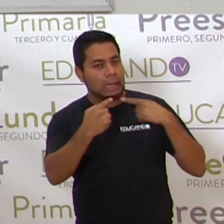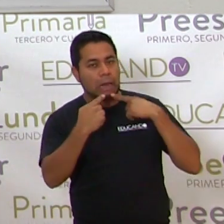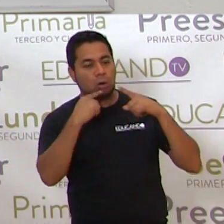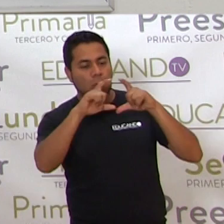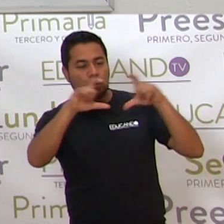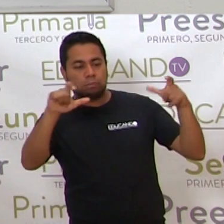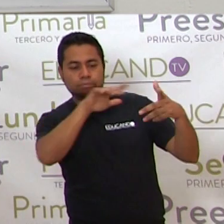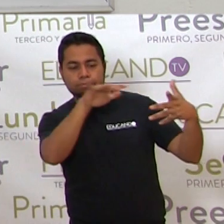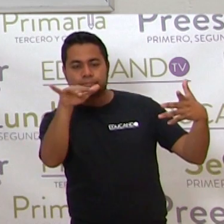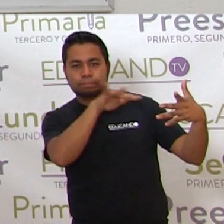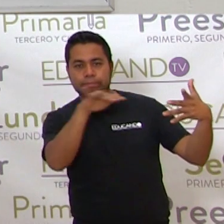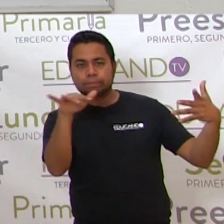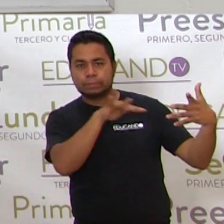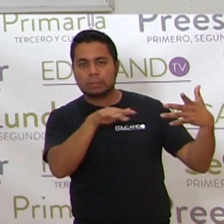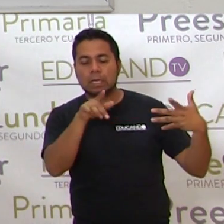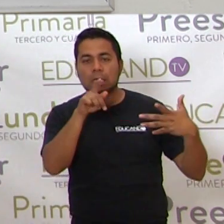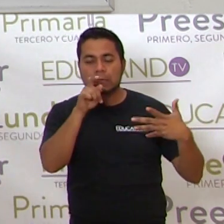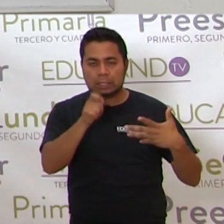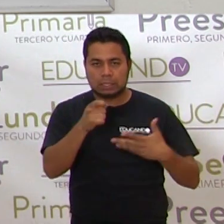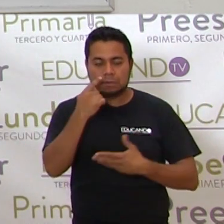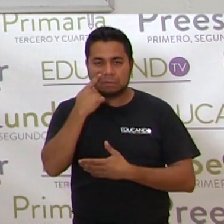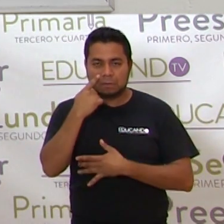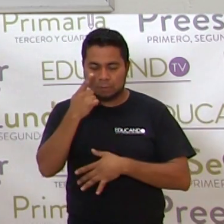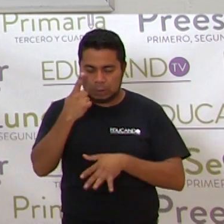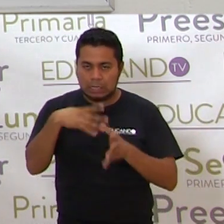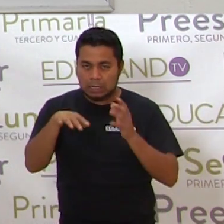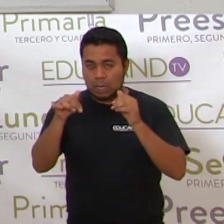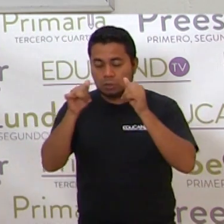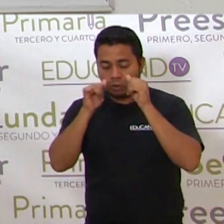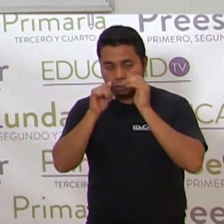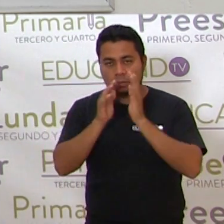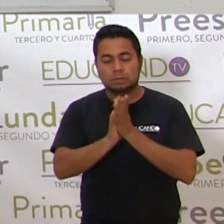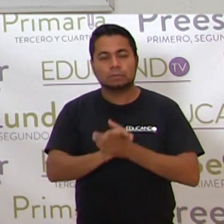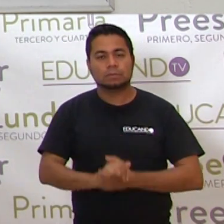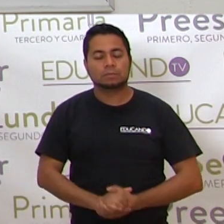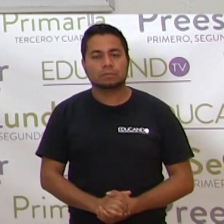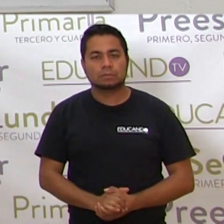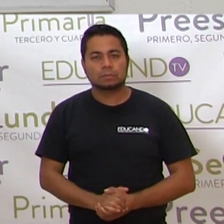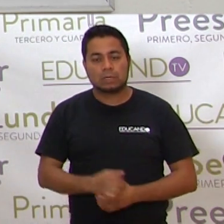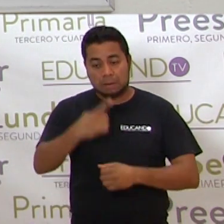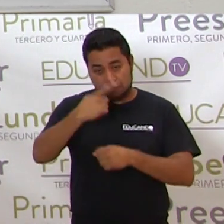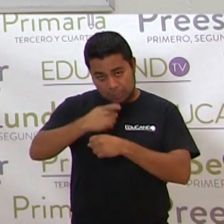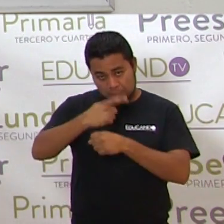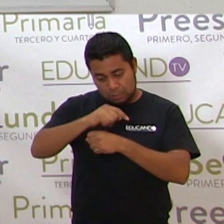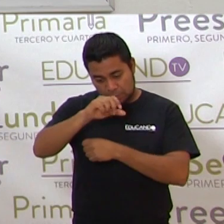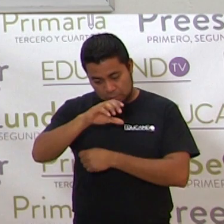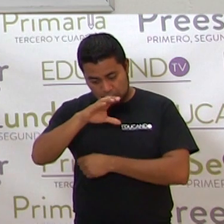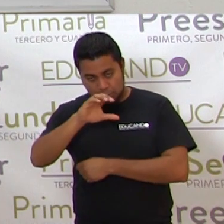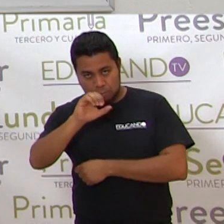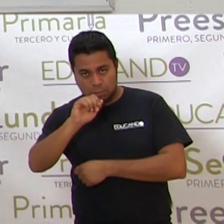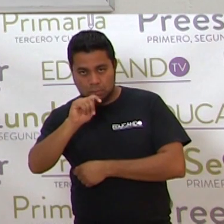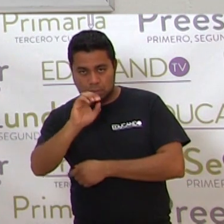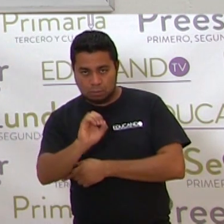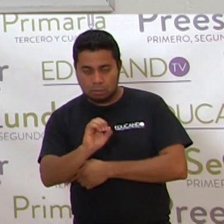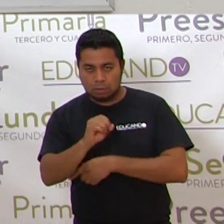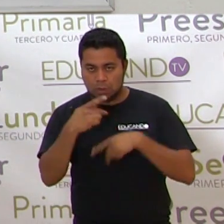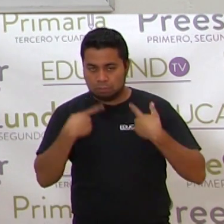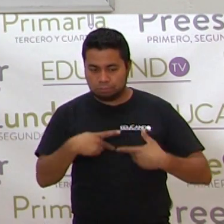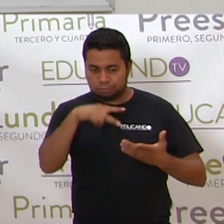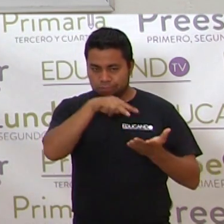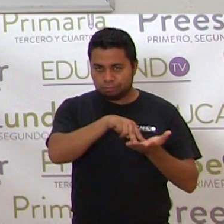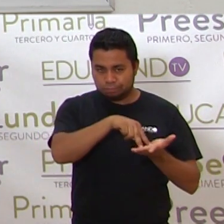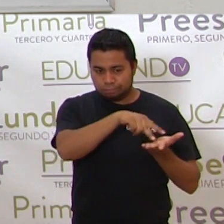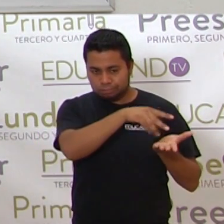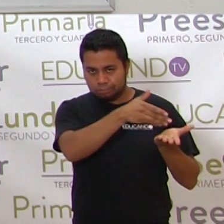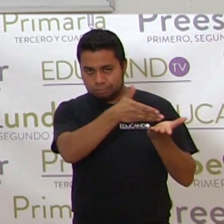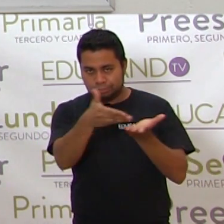atención. La lectura de este parlamento dice lo siguiente. Primer acto, interviene el personaje que